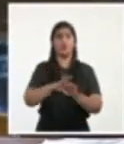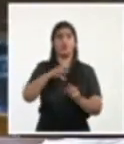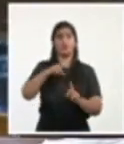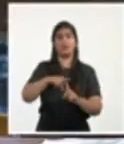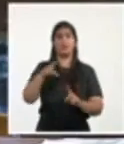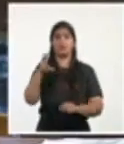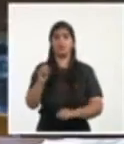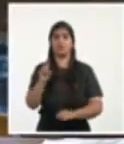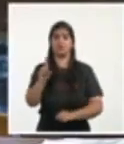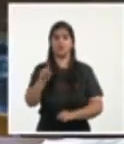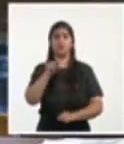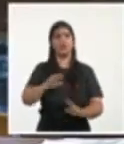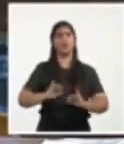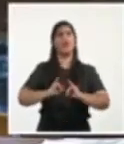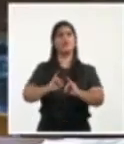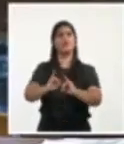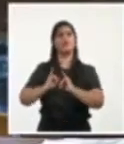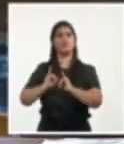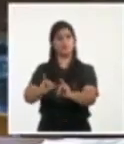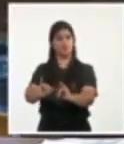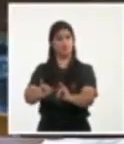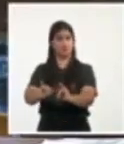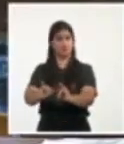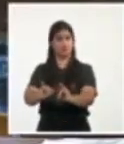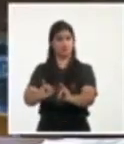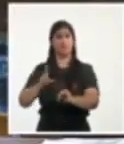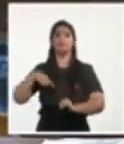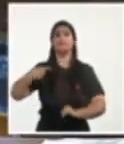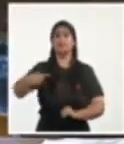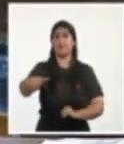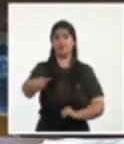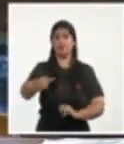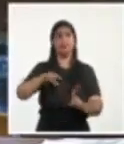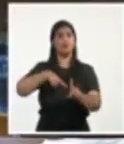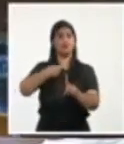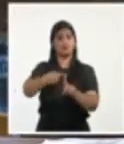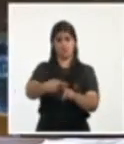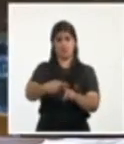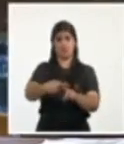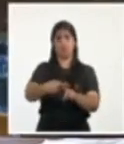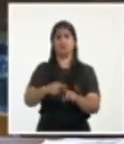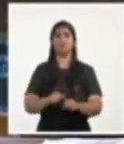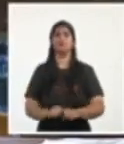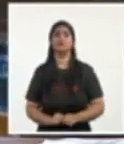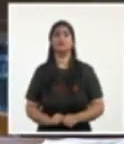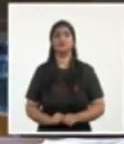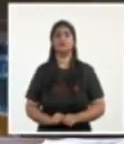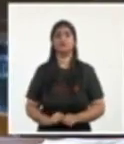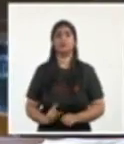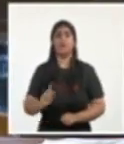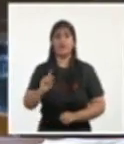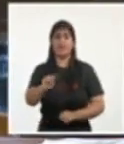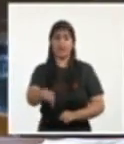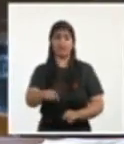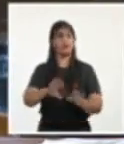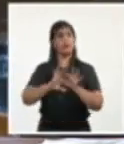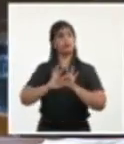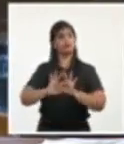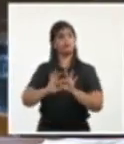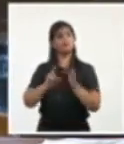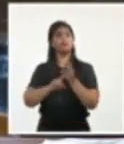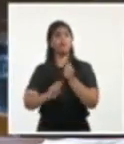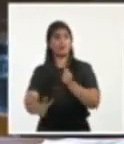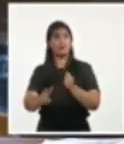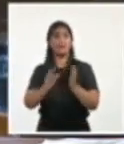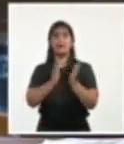201. Estas provincias concentran el 72% de los casos diagnosticados en el país durante el mes de julio,